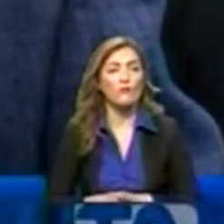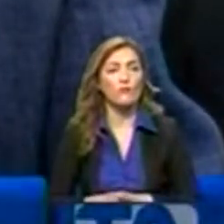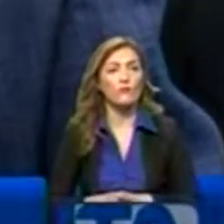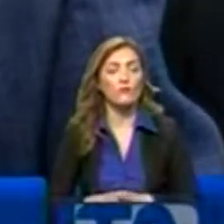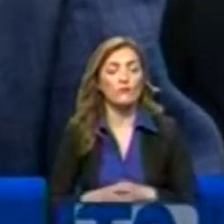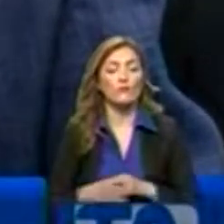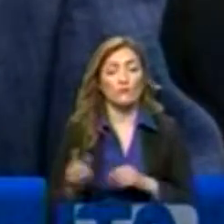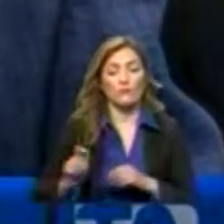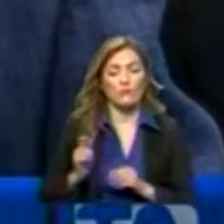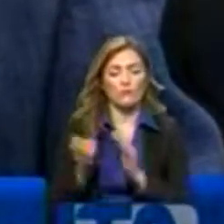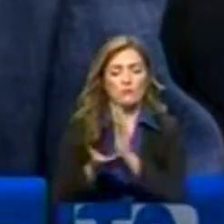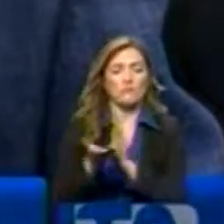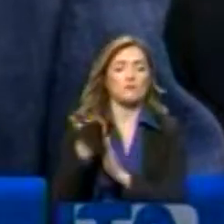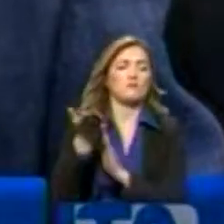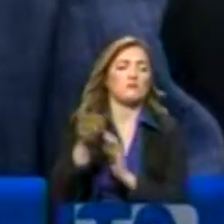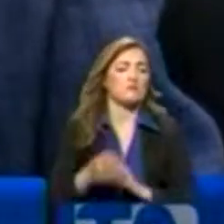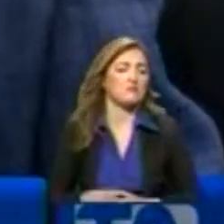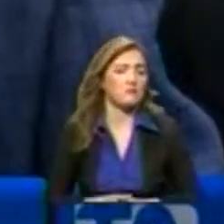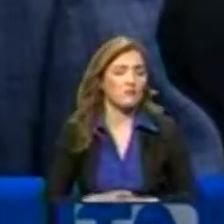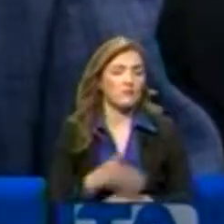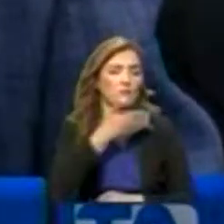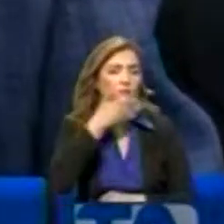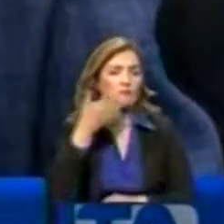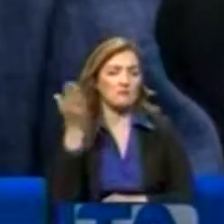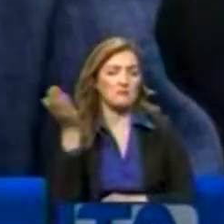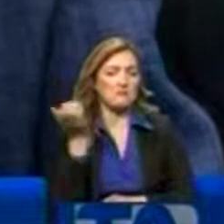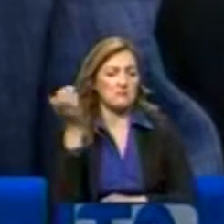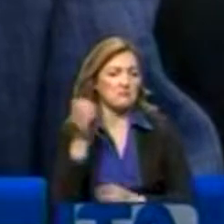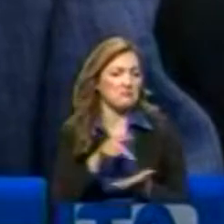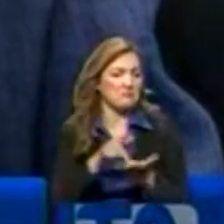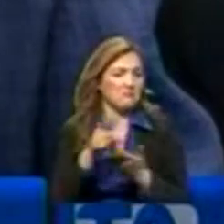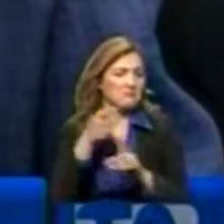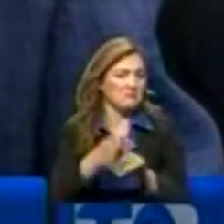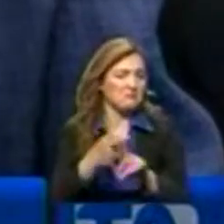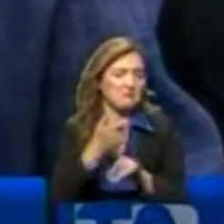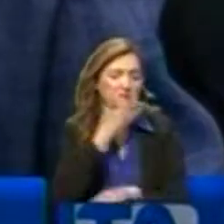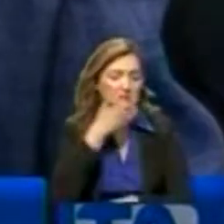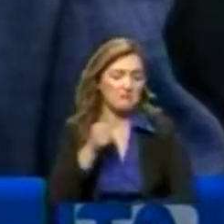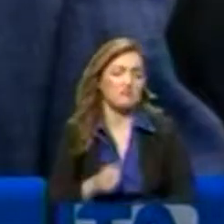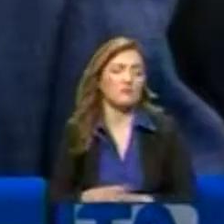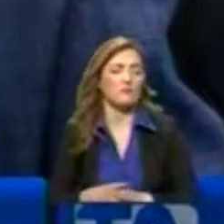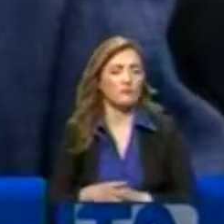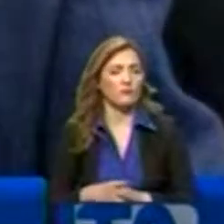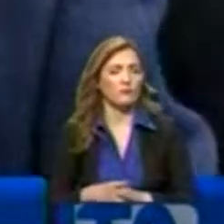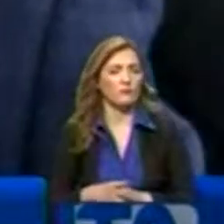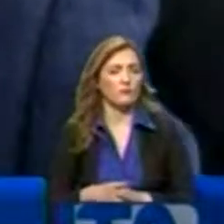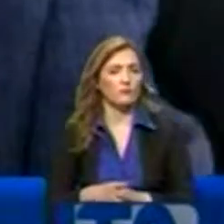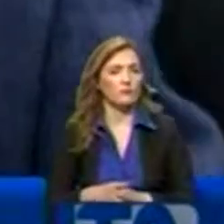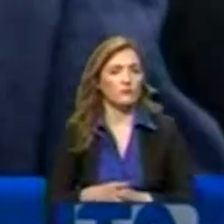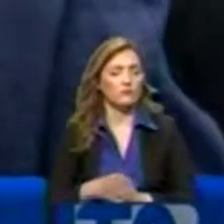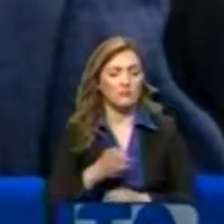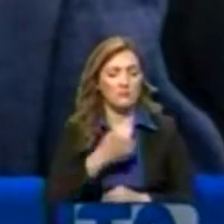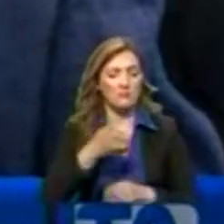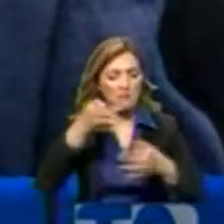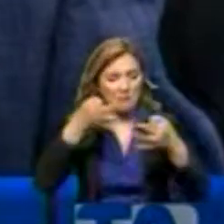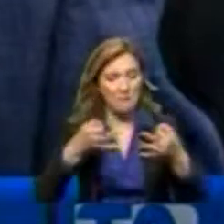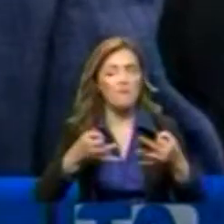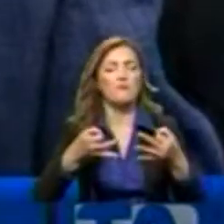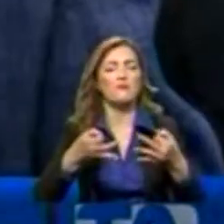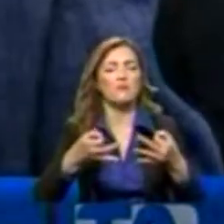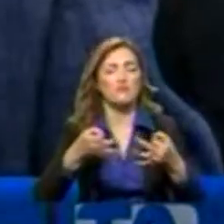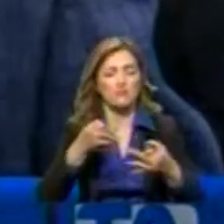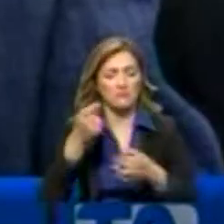salariales, que tendrán una mejor jubilación, que tendrán y tendrán que cumplir con valores éticos y disciplinarios